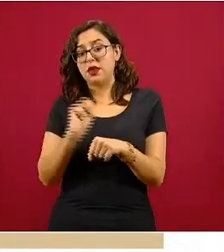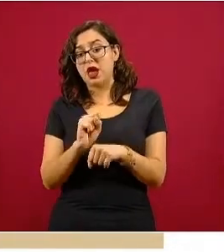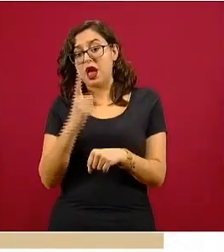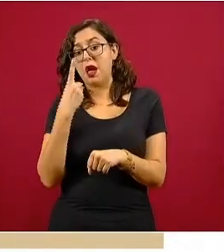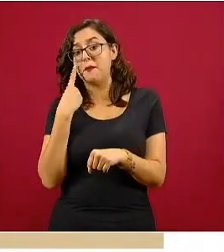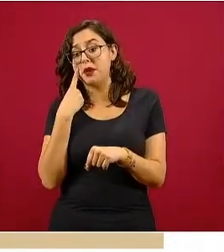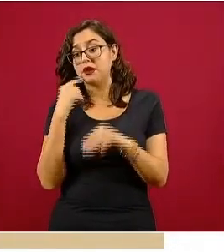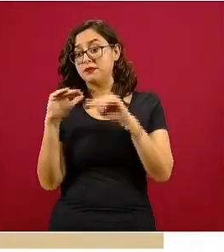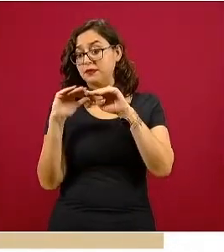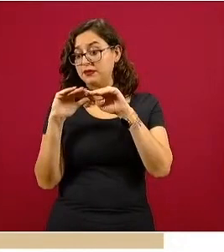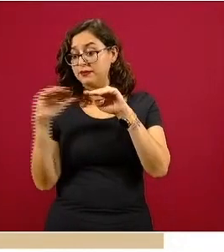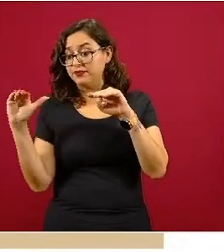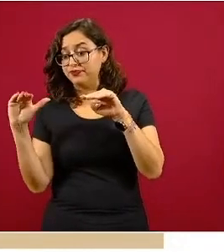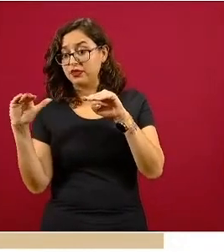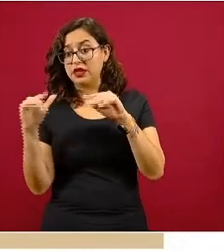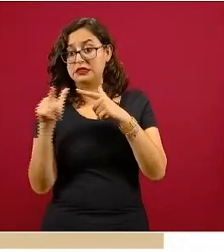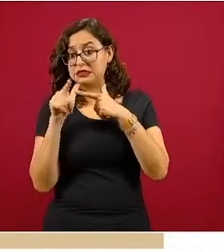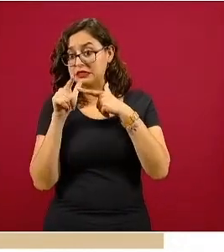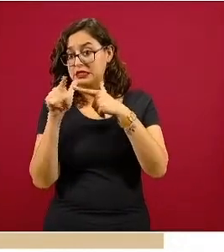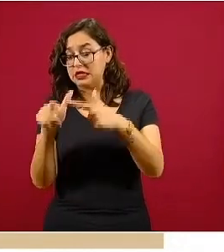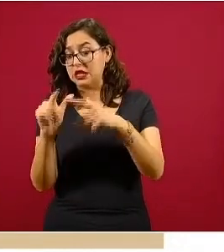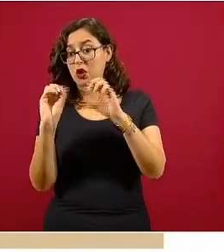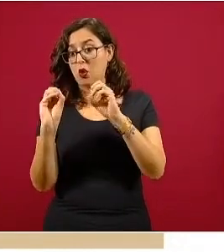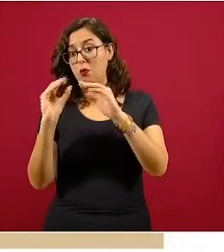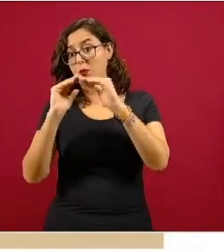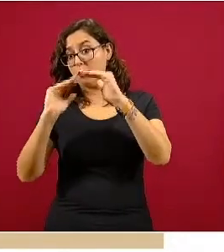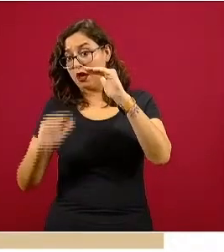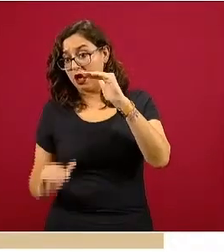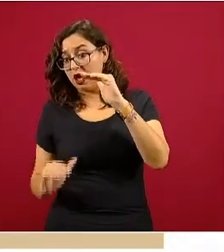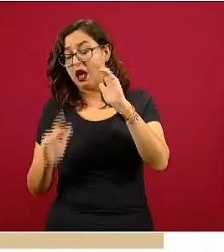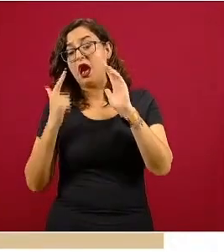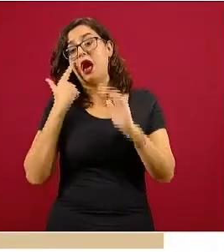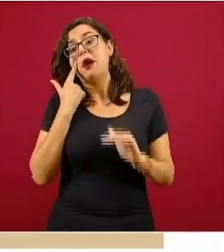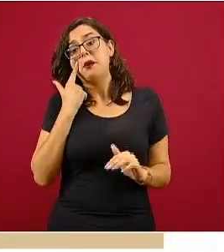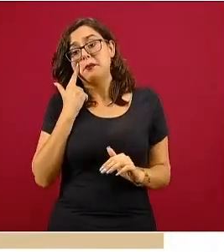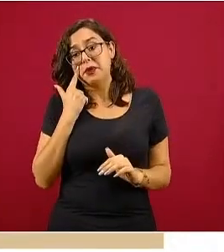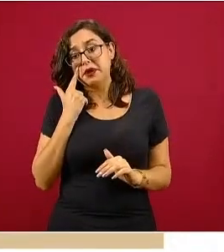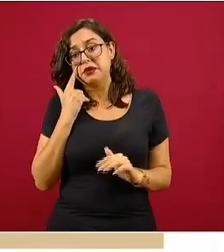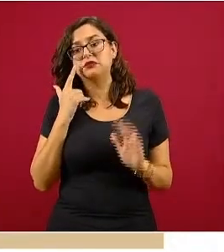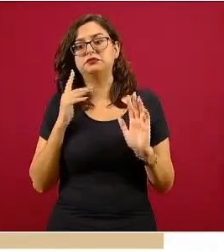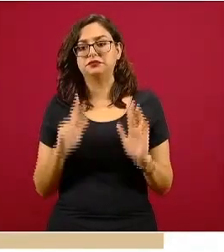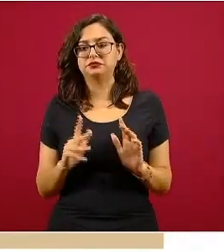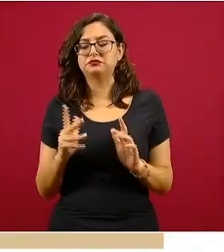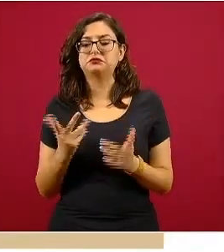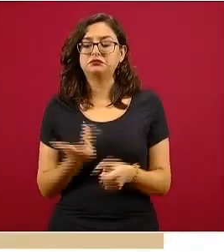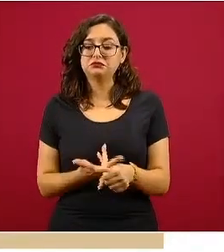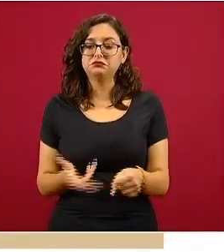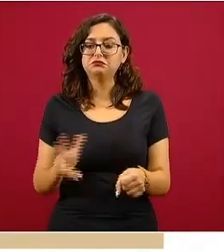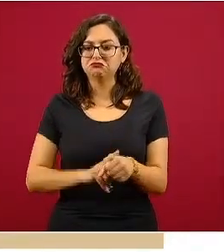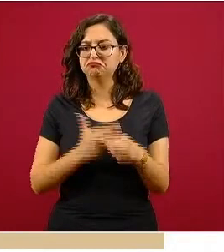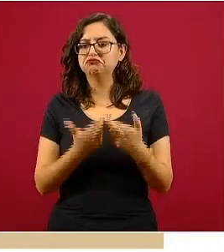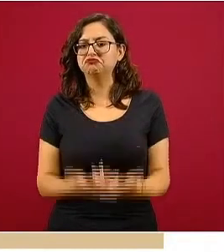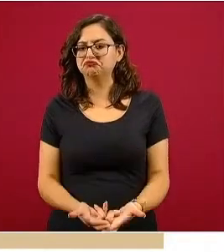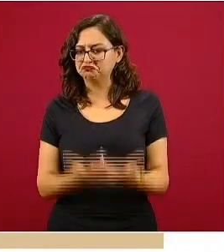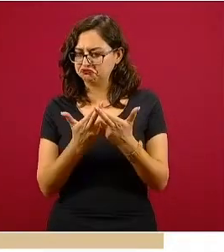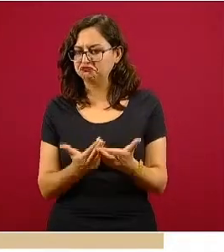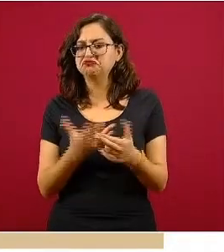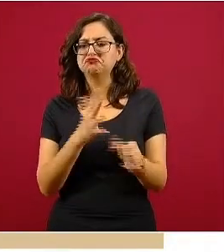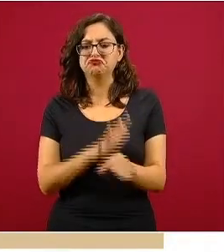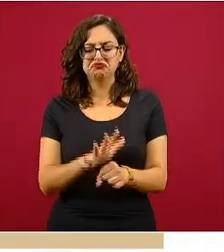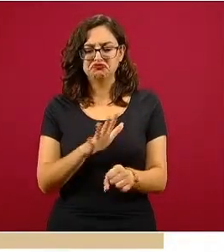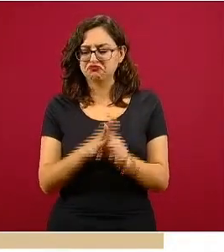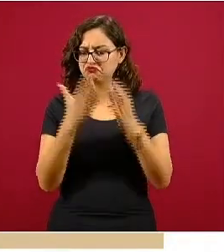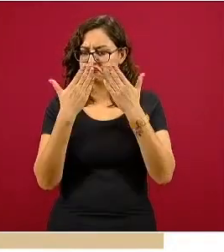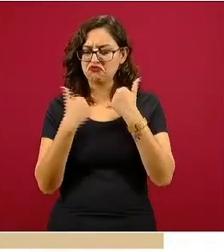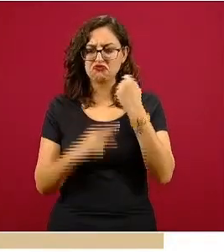o pueden lograr continuar con ese descenso que iniciaron en la 31. Muy buena disponibilidad hospitalaria, por ese lado no hay